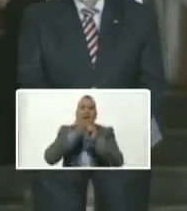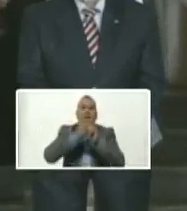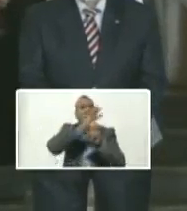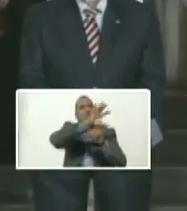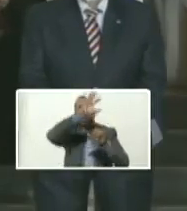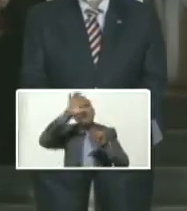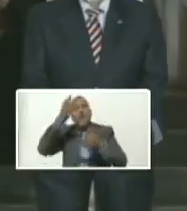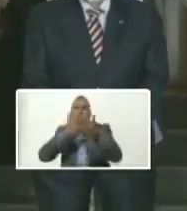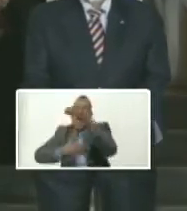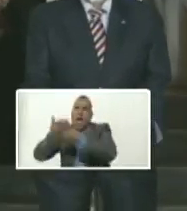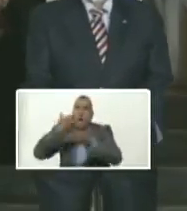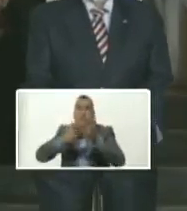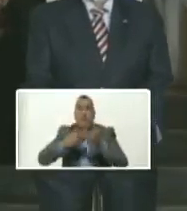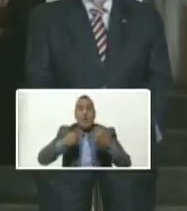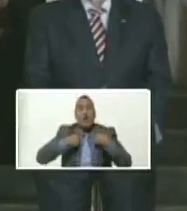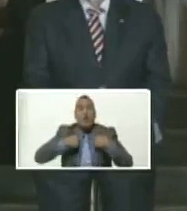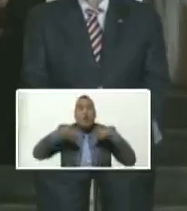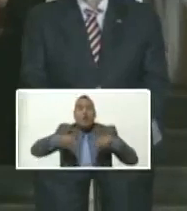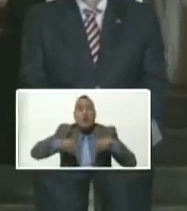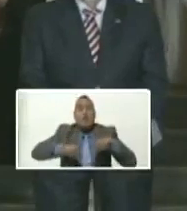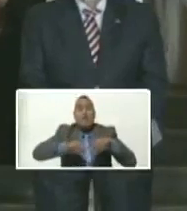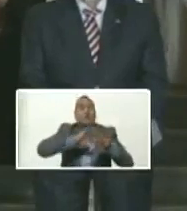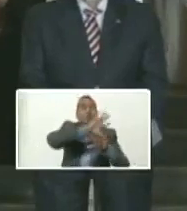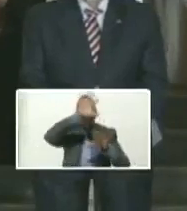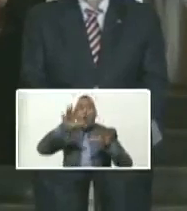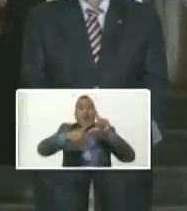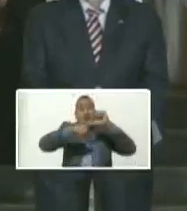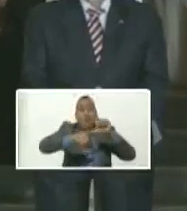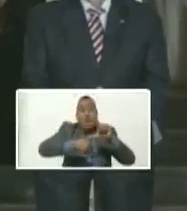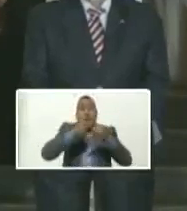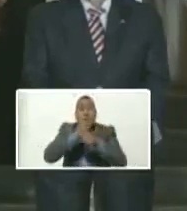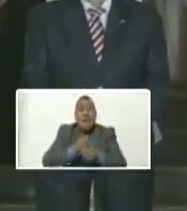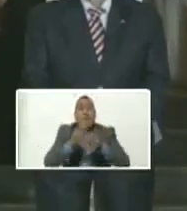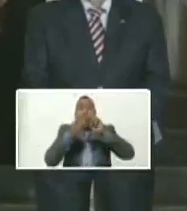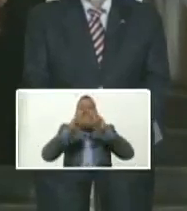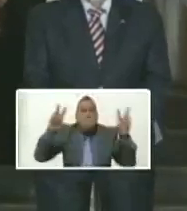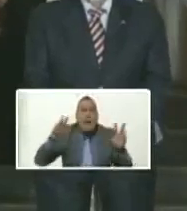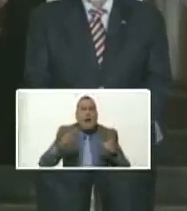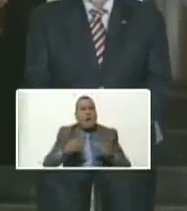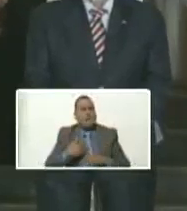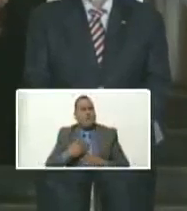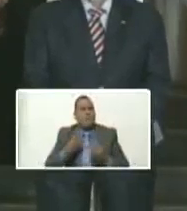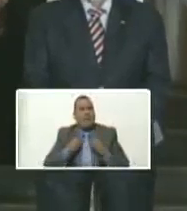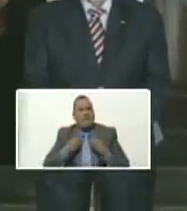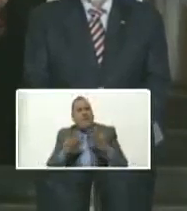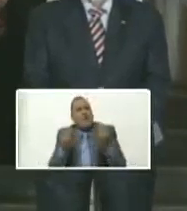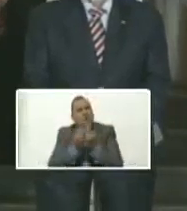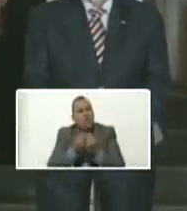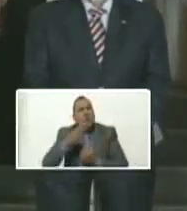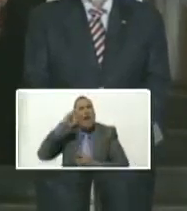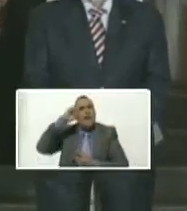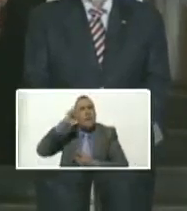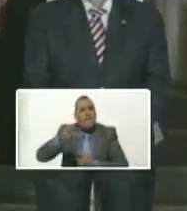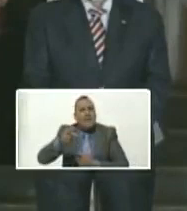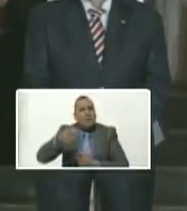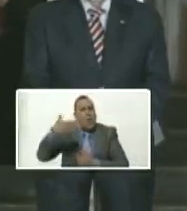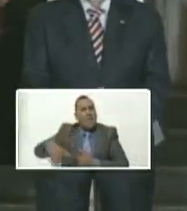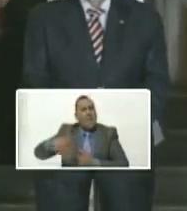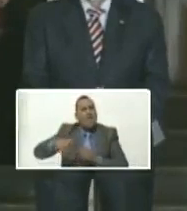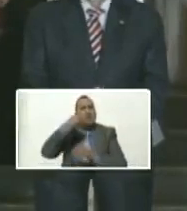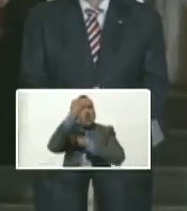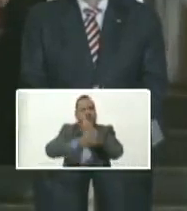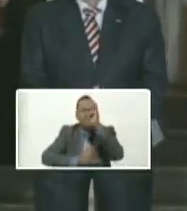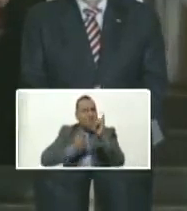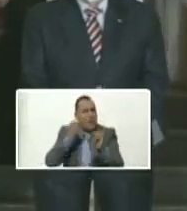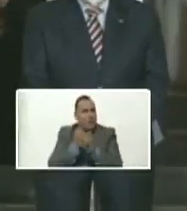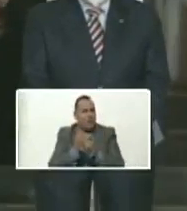cambios para bien, para la paz, para la convivencia, para el respeto al derecho internacional. Pero parecieran ellos haber decidido